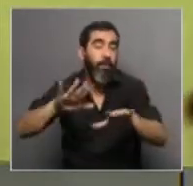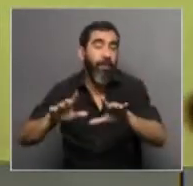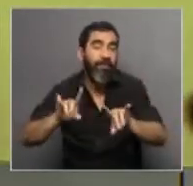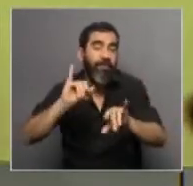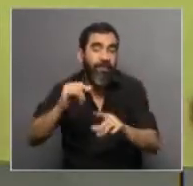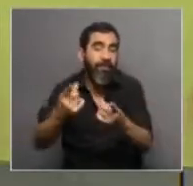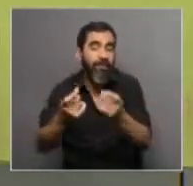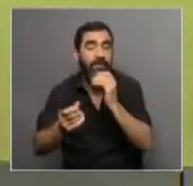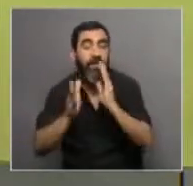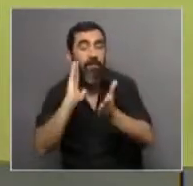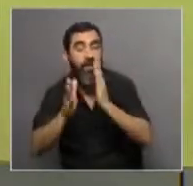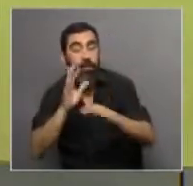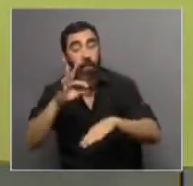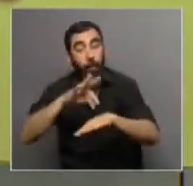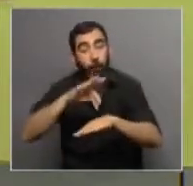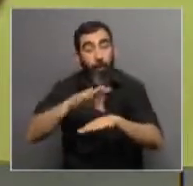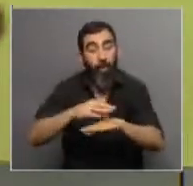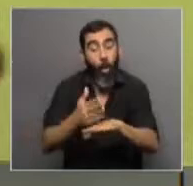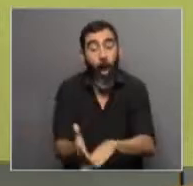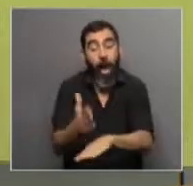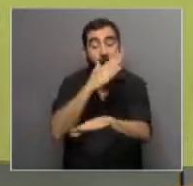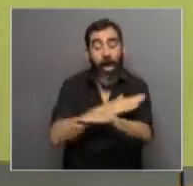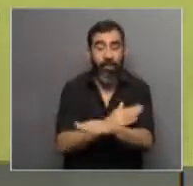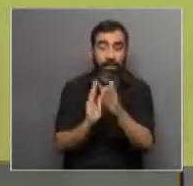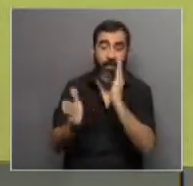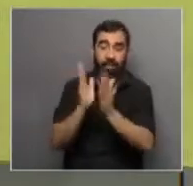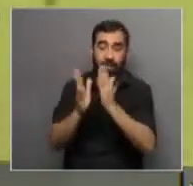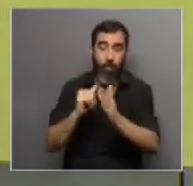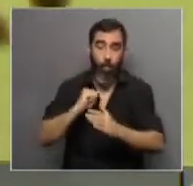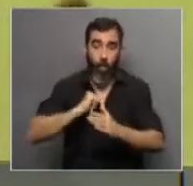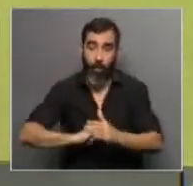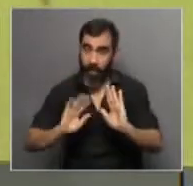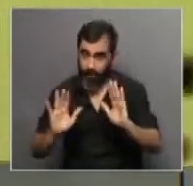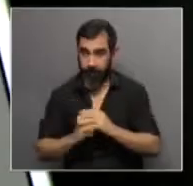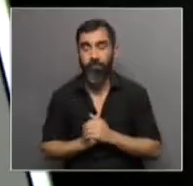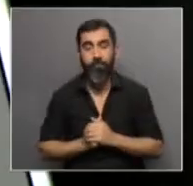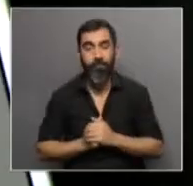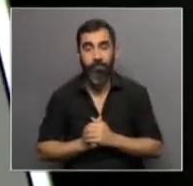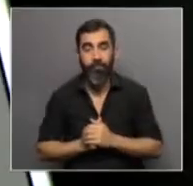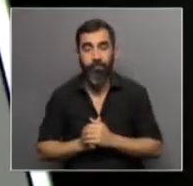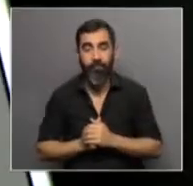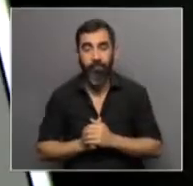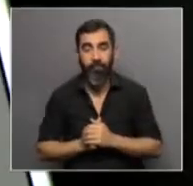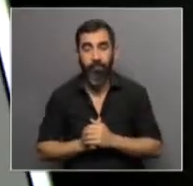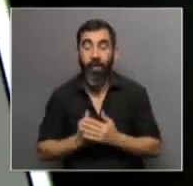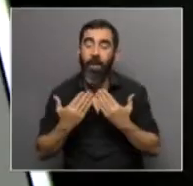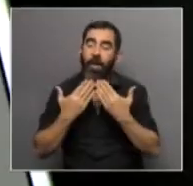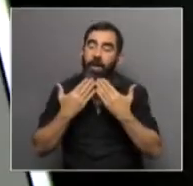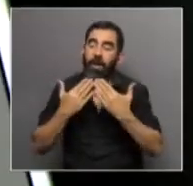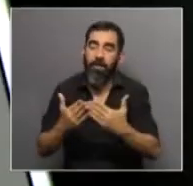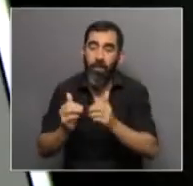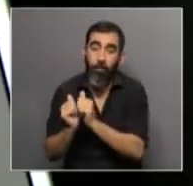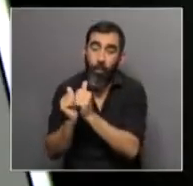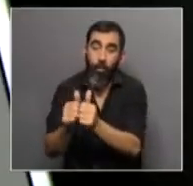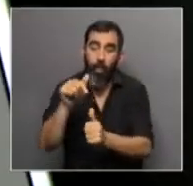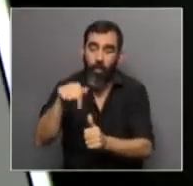de tener que hacer un tratamiento médico previo al tratamiento quirúrgico. Doctora Sonia Baudrandi, muchas gracias.